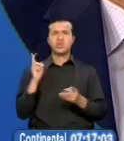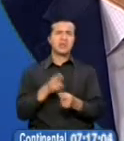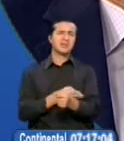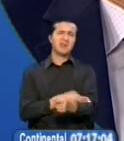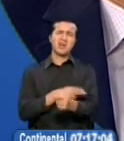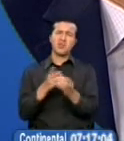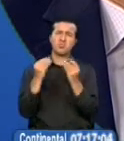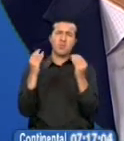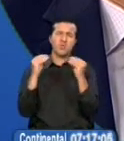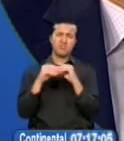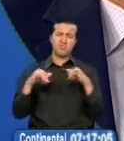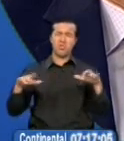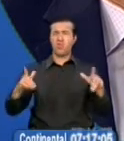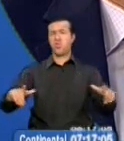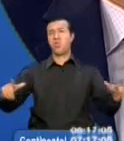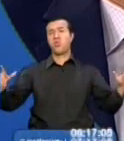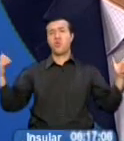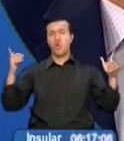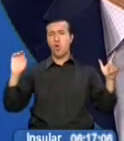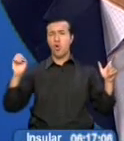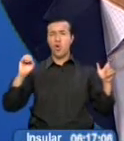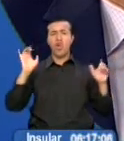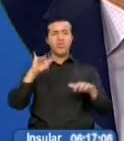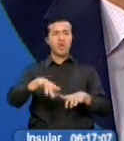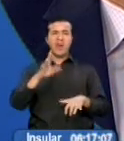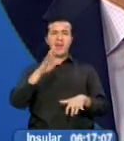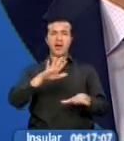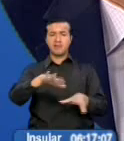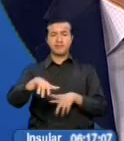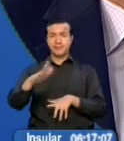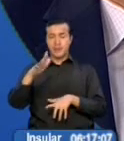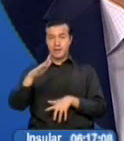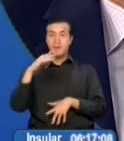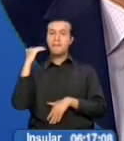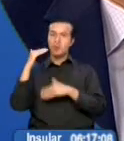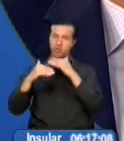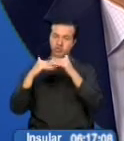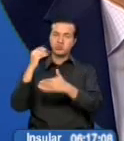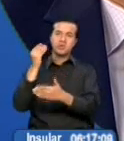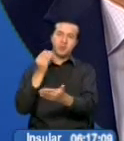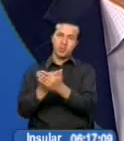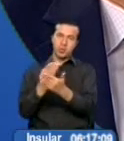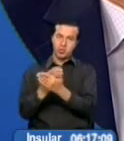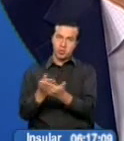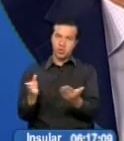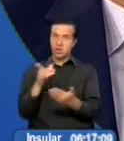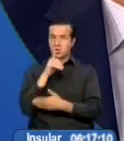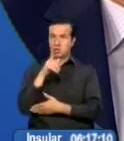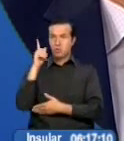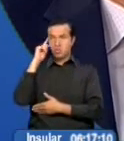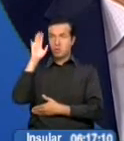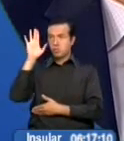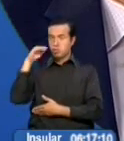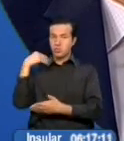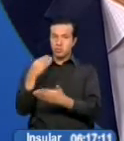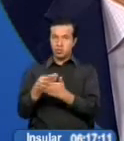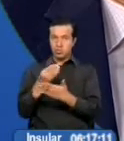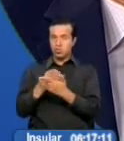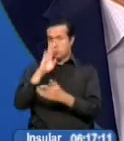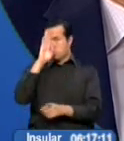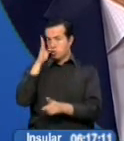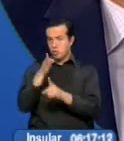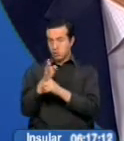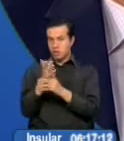tengan tierras improductivas, pero eso sería un proceso de compra por parte del Estado con el fin